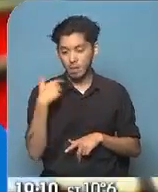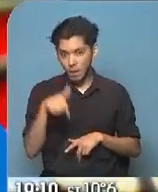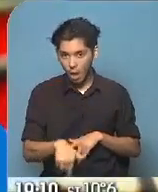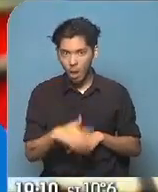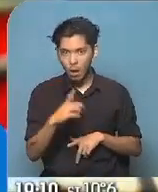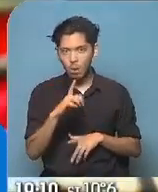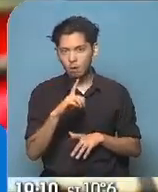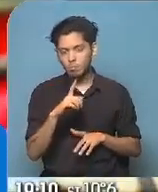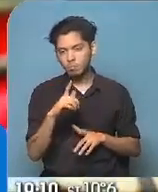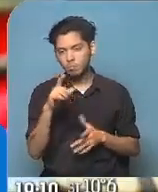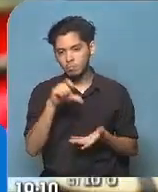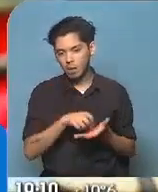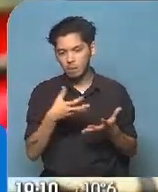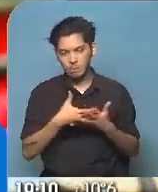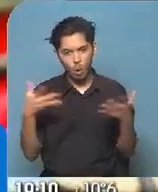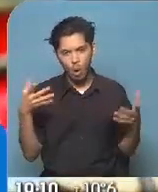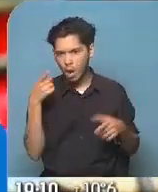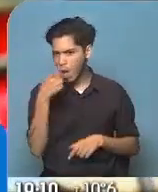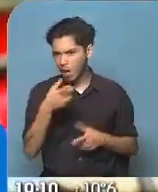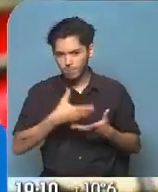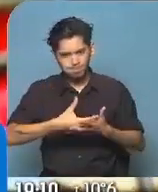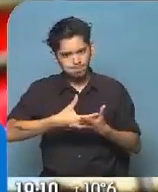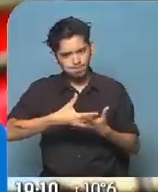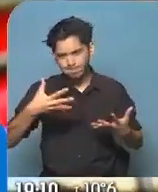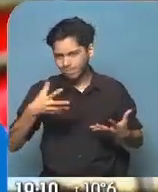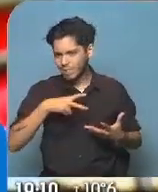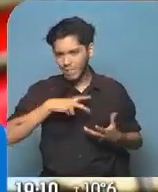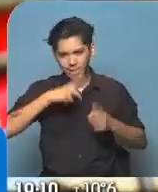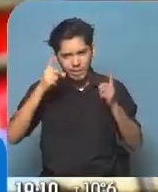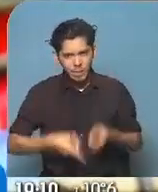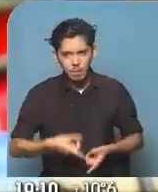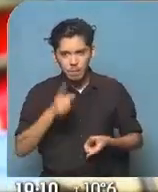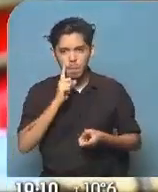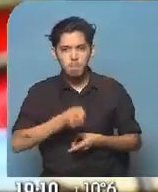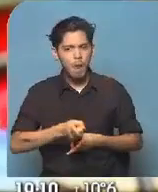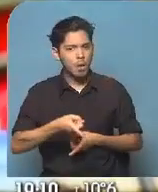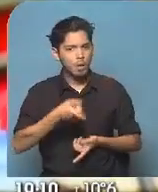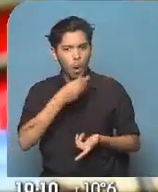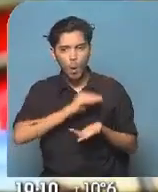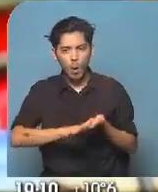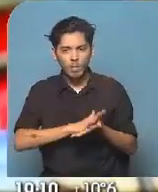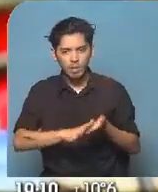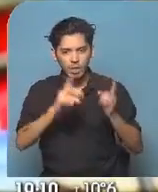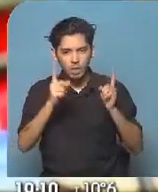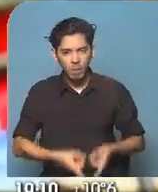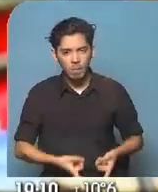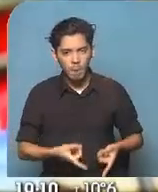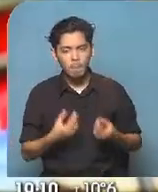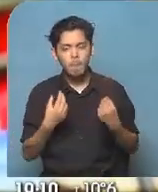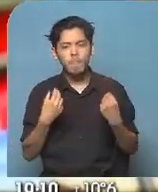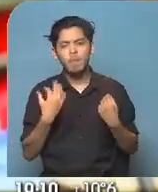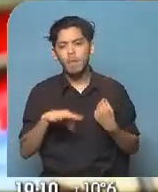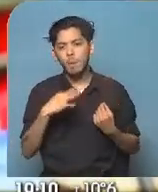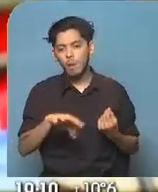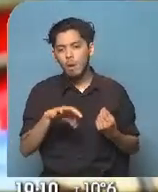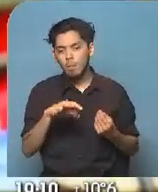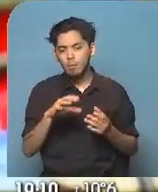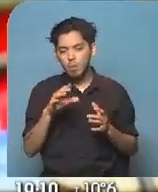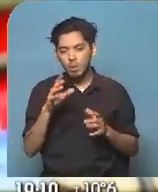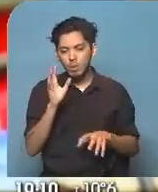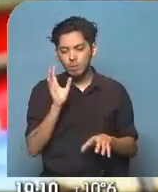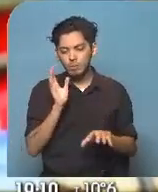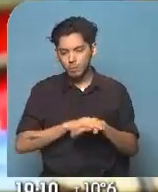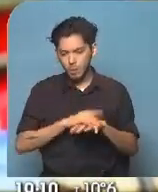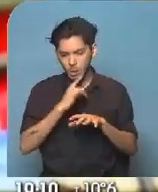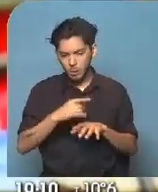país enormemente grande enormemente rico y peligrosamente vacío tenemos que ocupar los espacios y ocuparnos nosotros